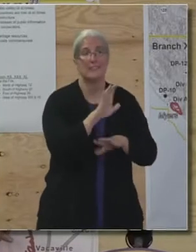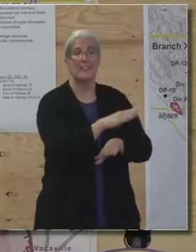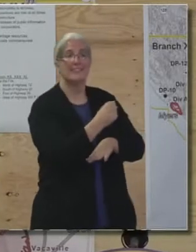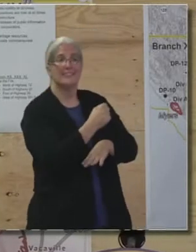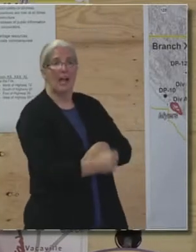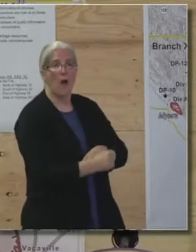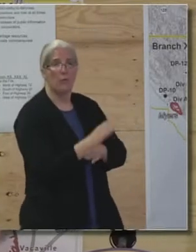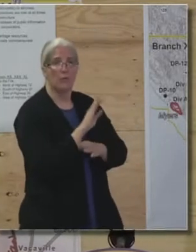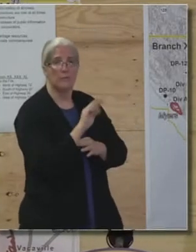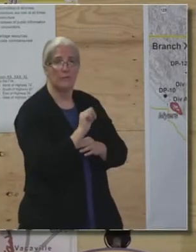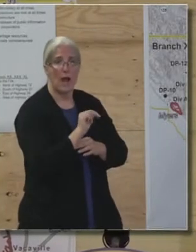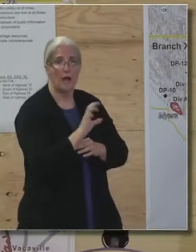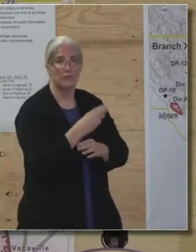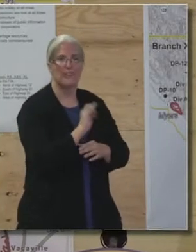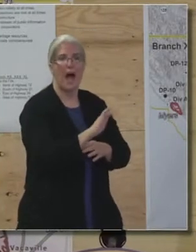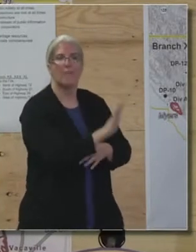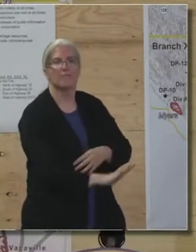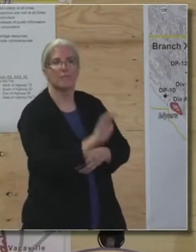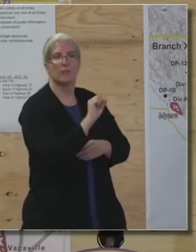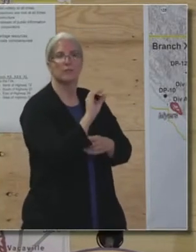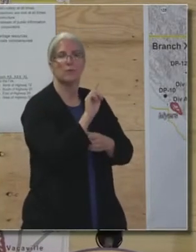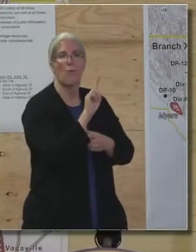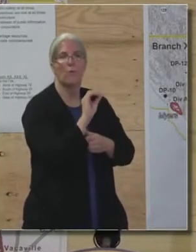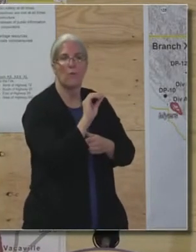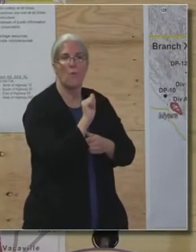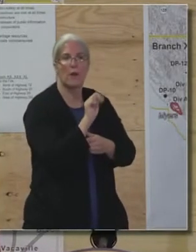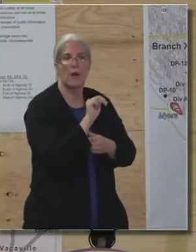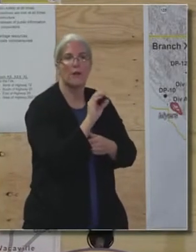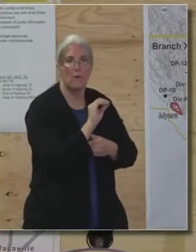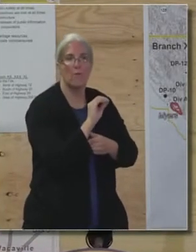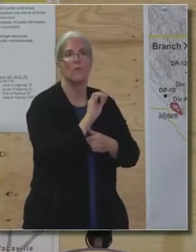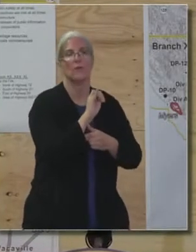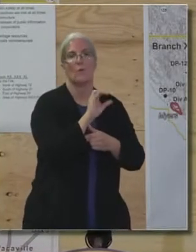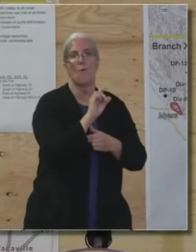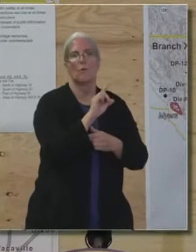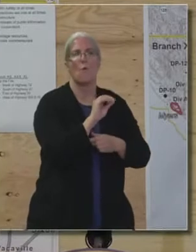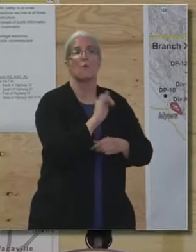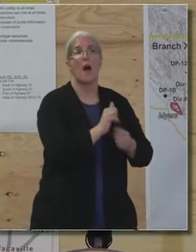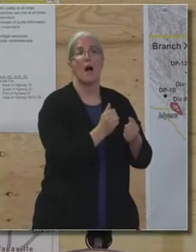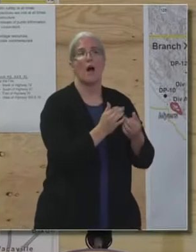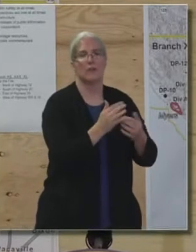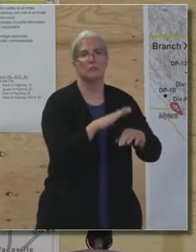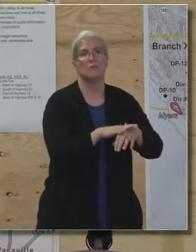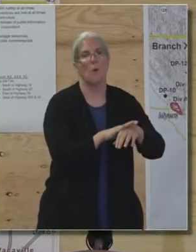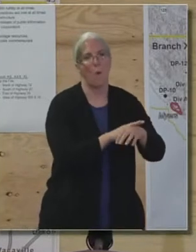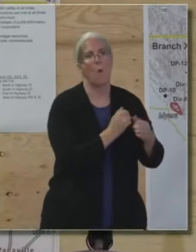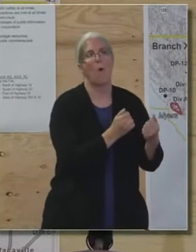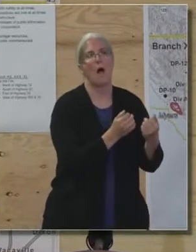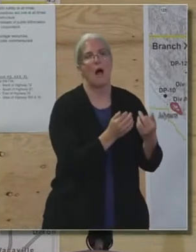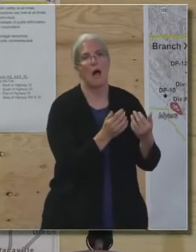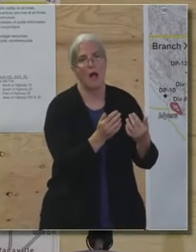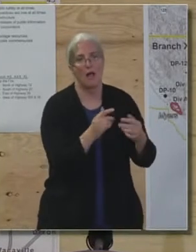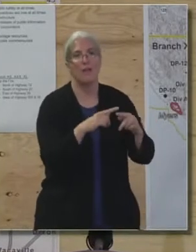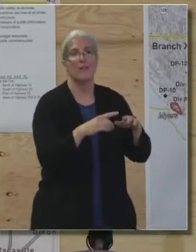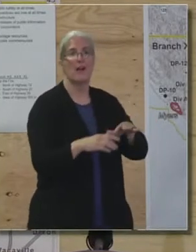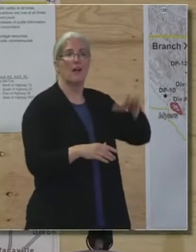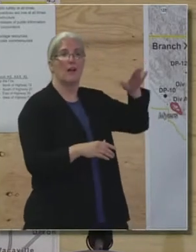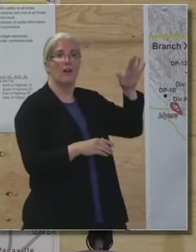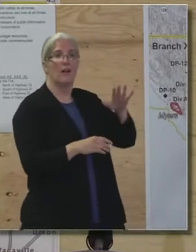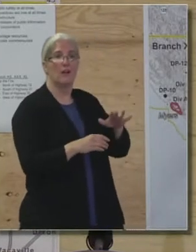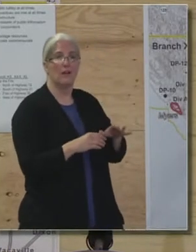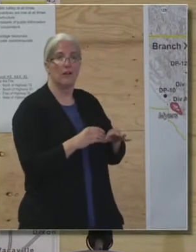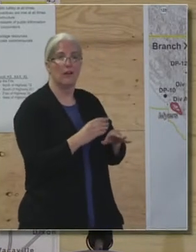del condado de salón a la línea de solano hacia el sur y subiendo hacia división